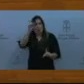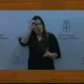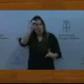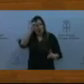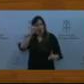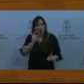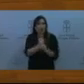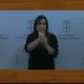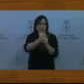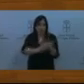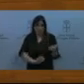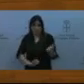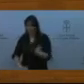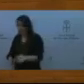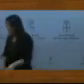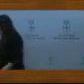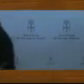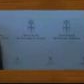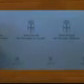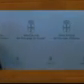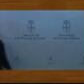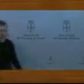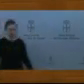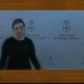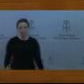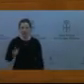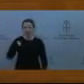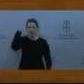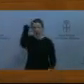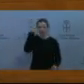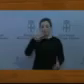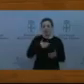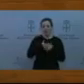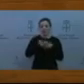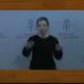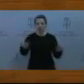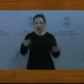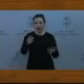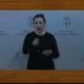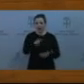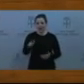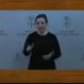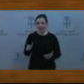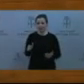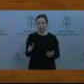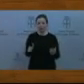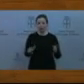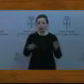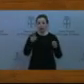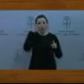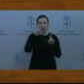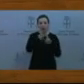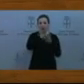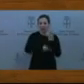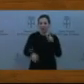habiendo voluntad por parte de todos, se pueden alcanzar los objetivos. Y digo que en la propia comisión, en